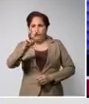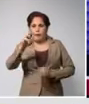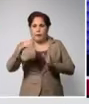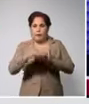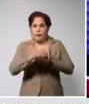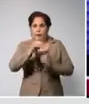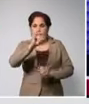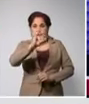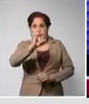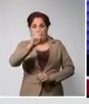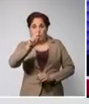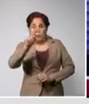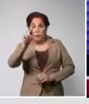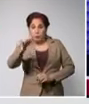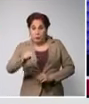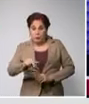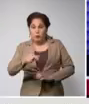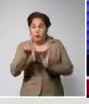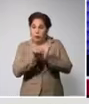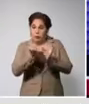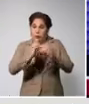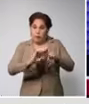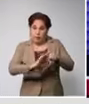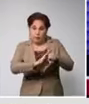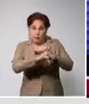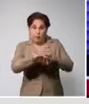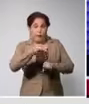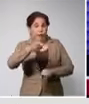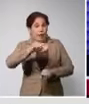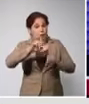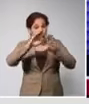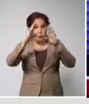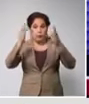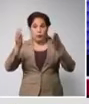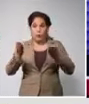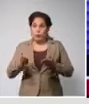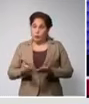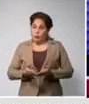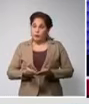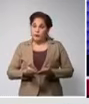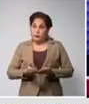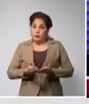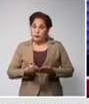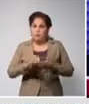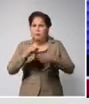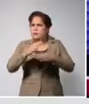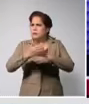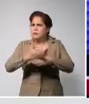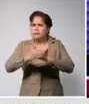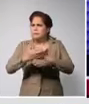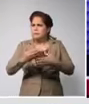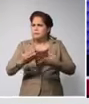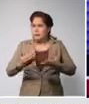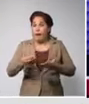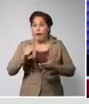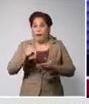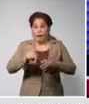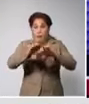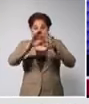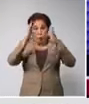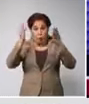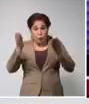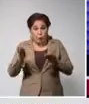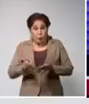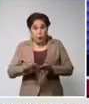693.191 pacientes se diagnosticaron ayer en el mundo. Eso hace que ya en